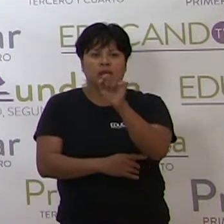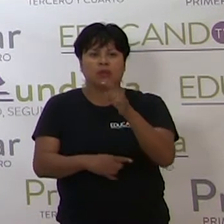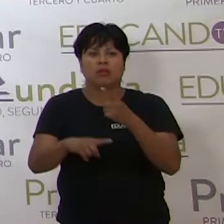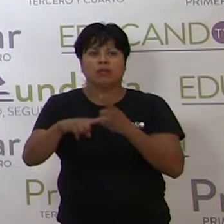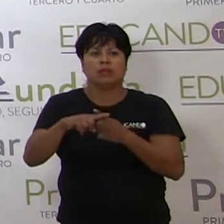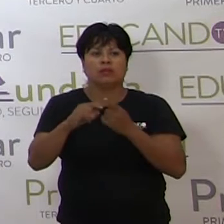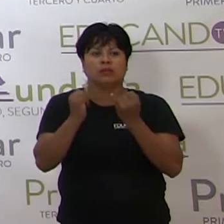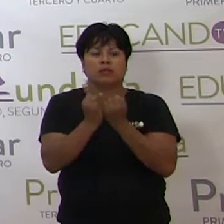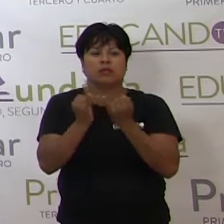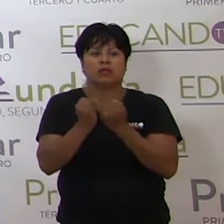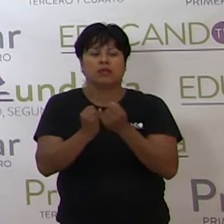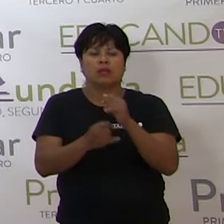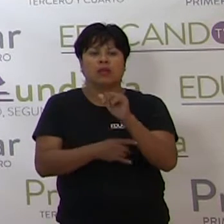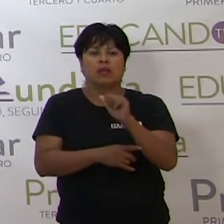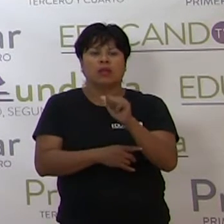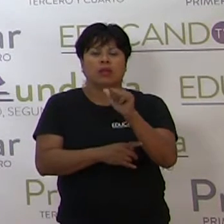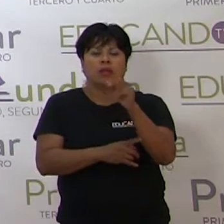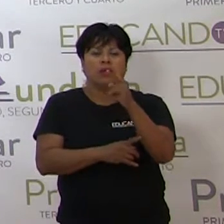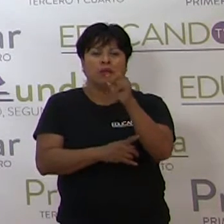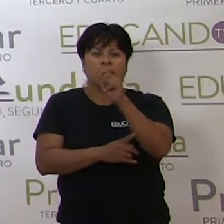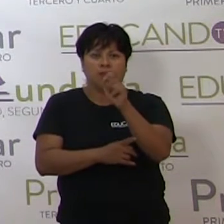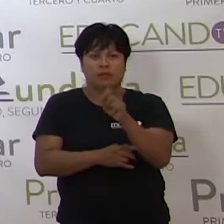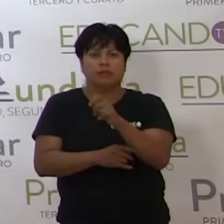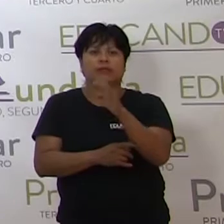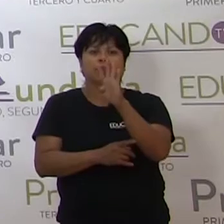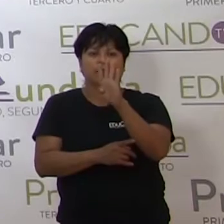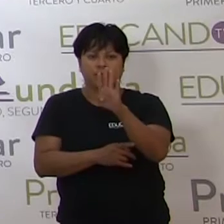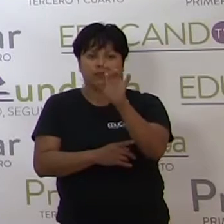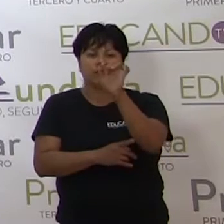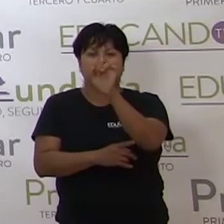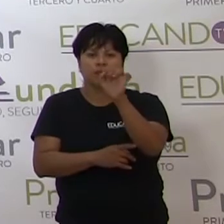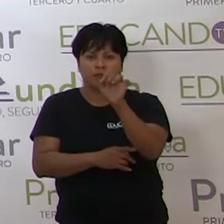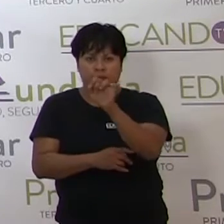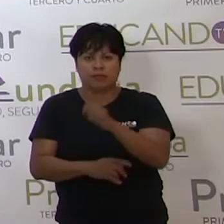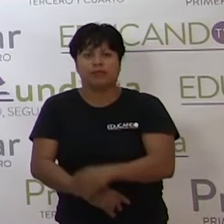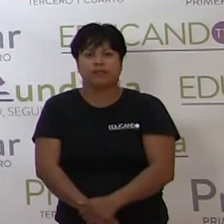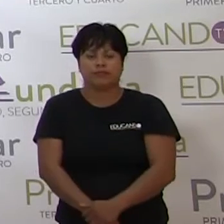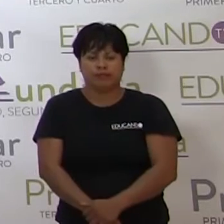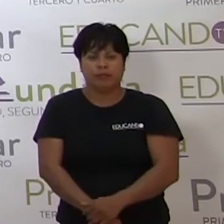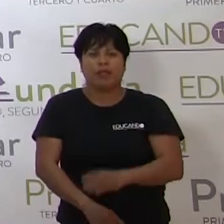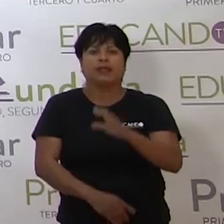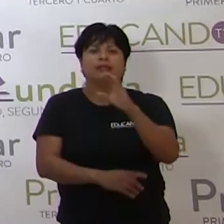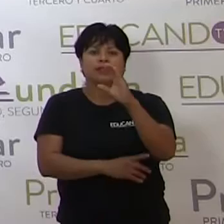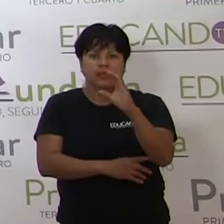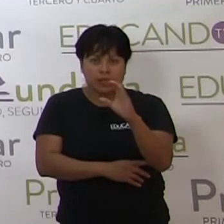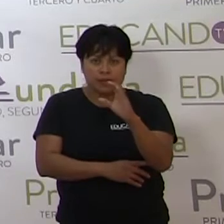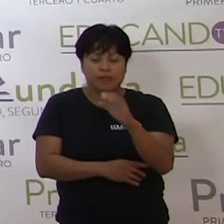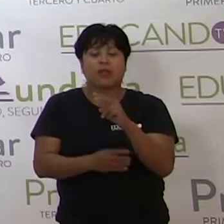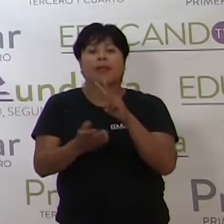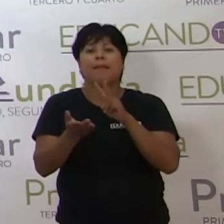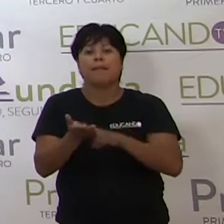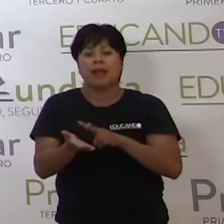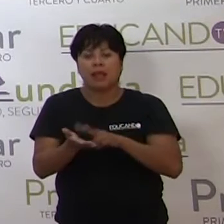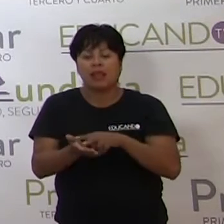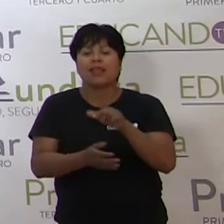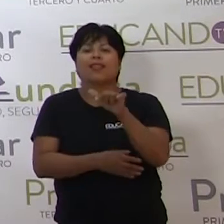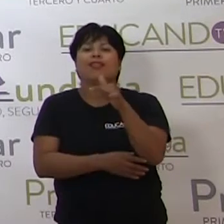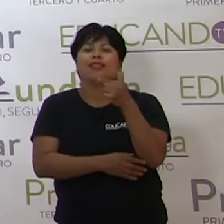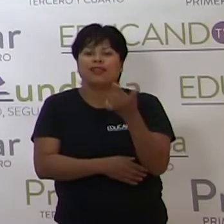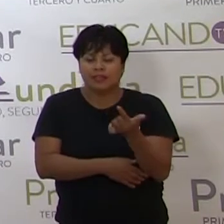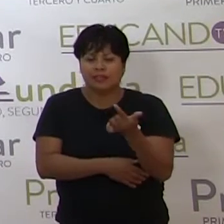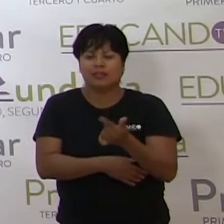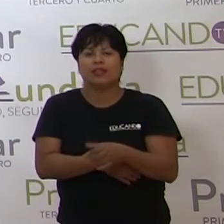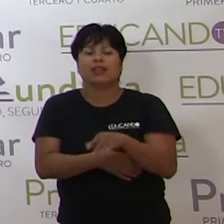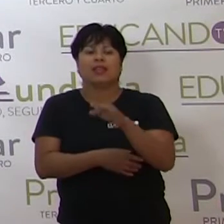igual a A al cuadrado más B al cuadrado. C vale 12, A